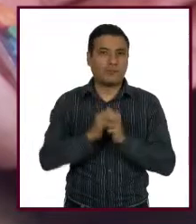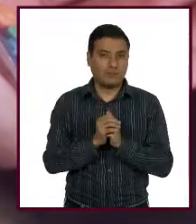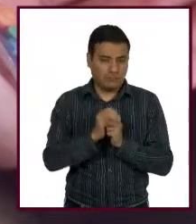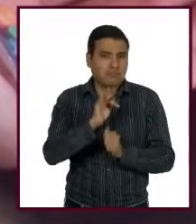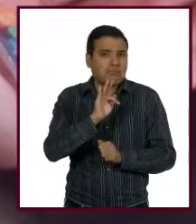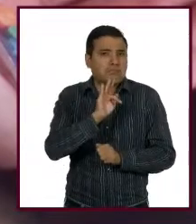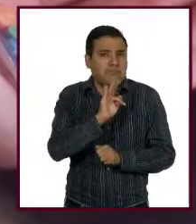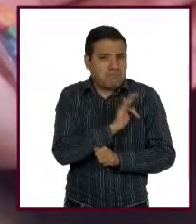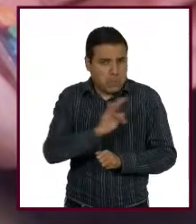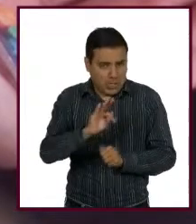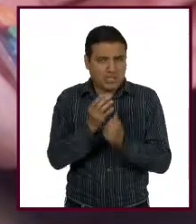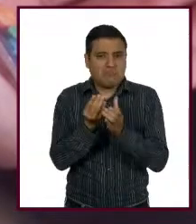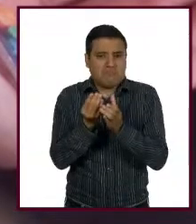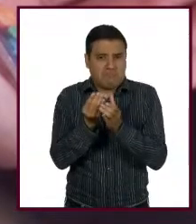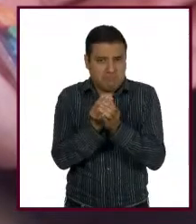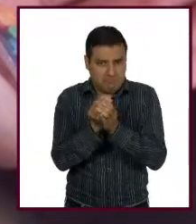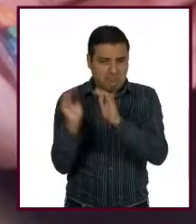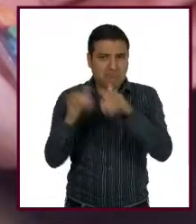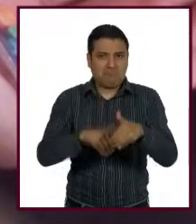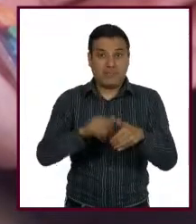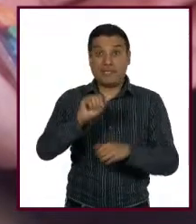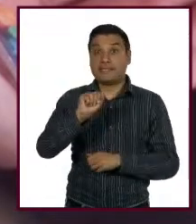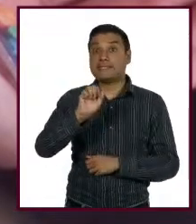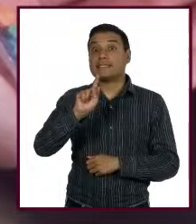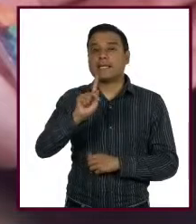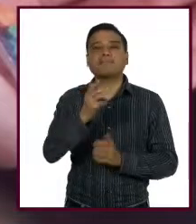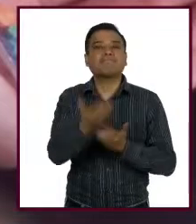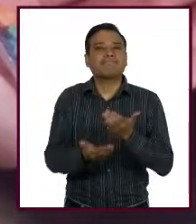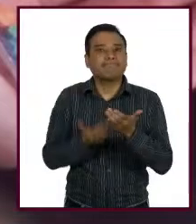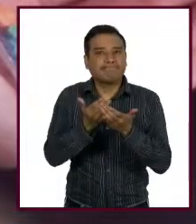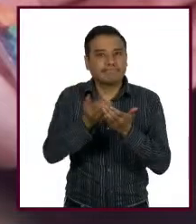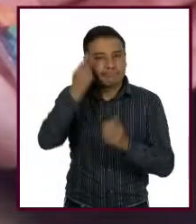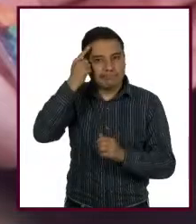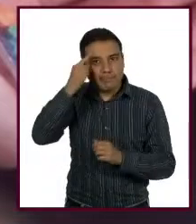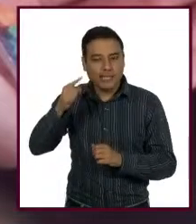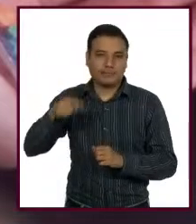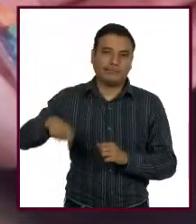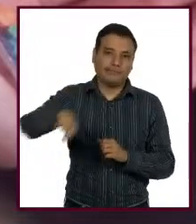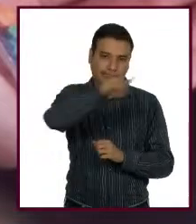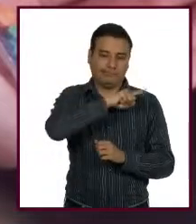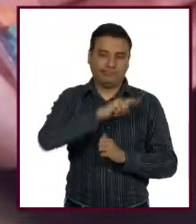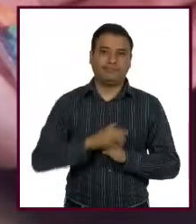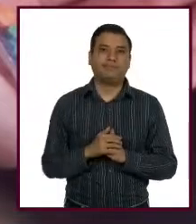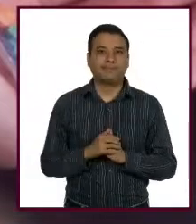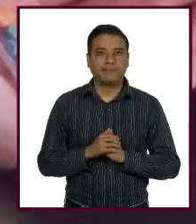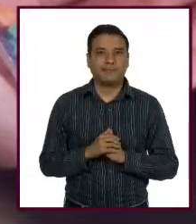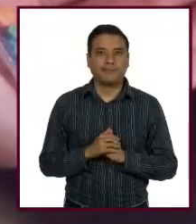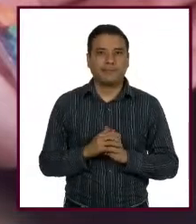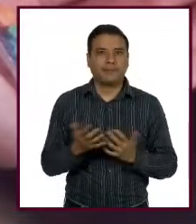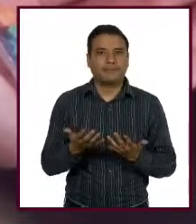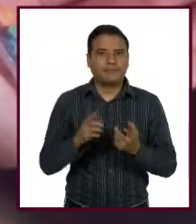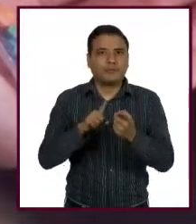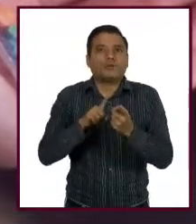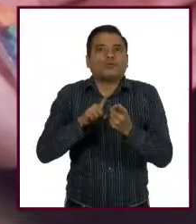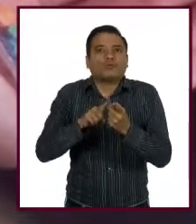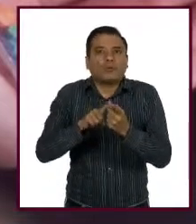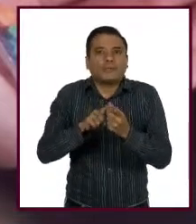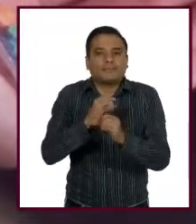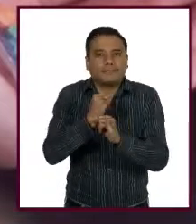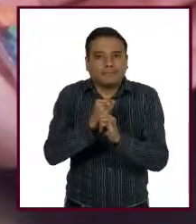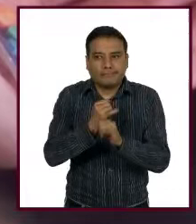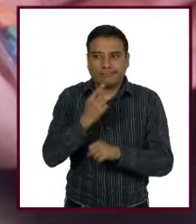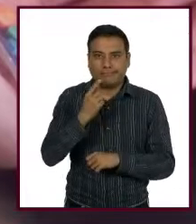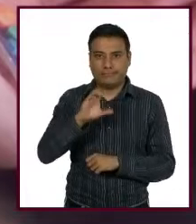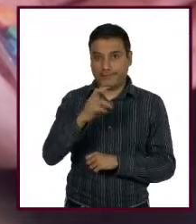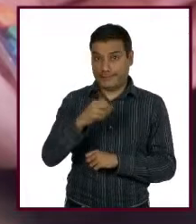opción más de formación que la Secretaría de Educación Pública propone como parte de la estrategia. El enlace está apareciendo en el chat